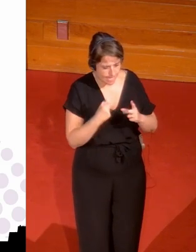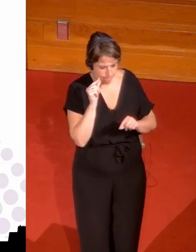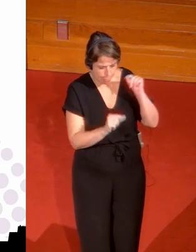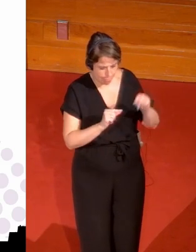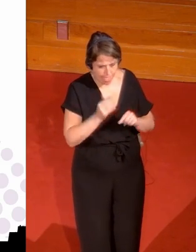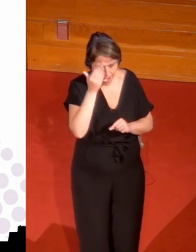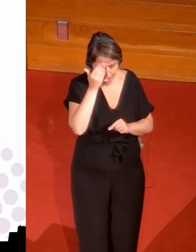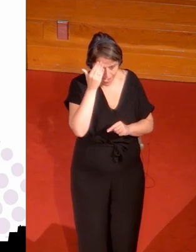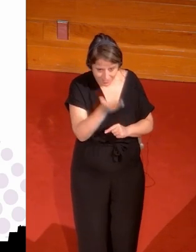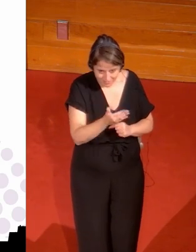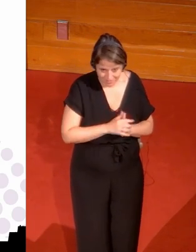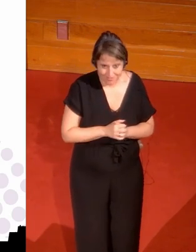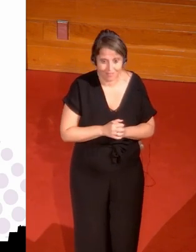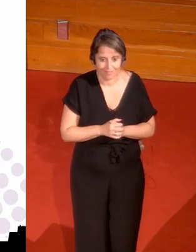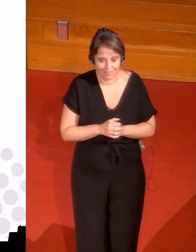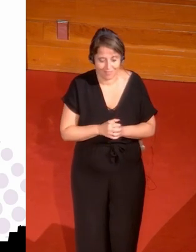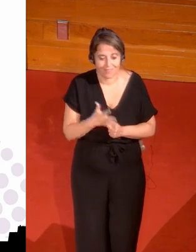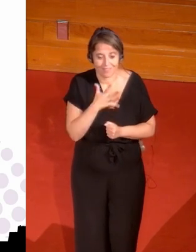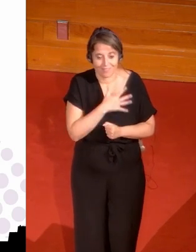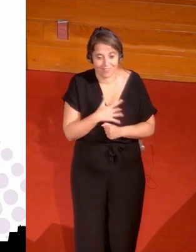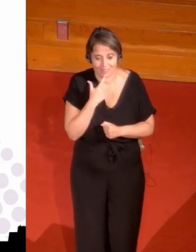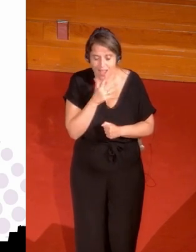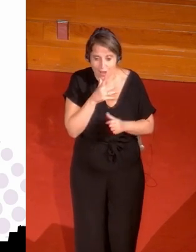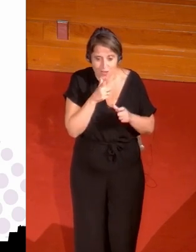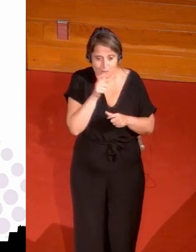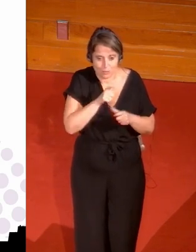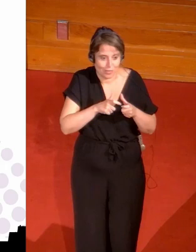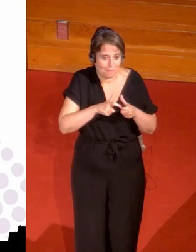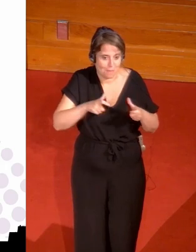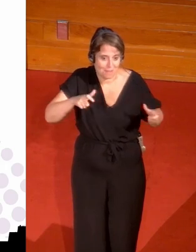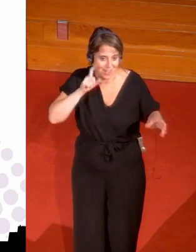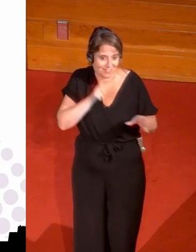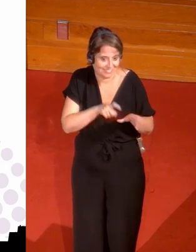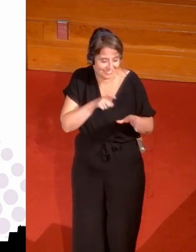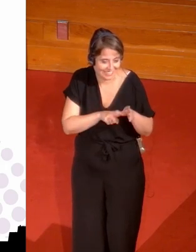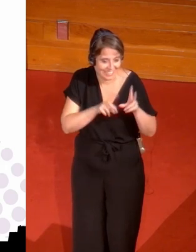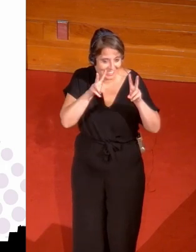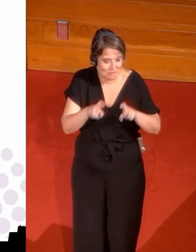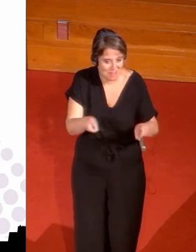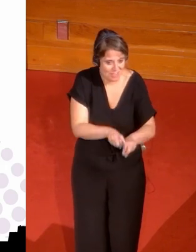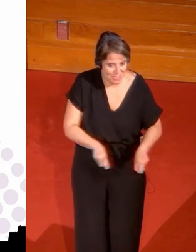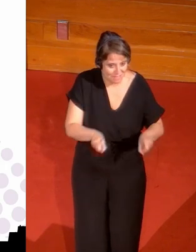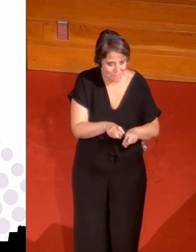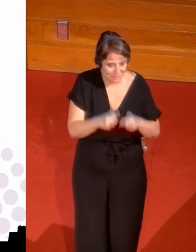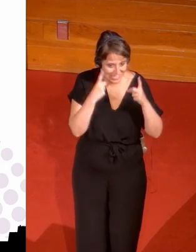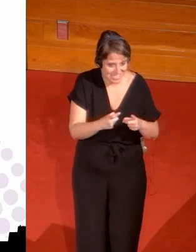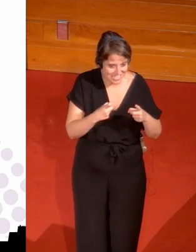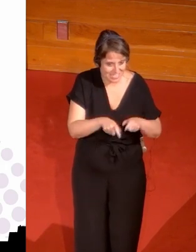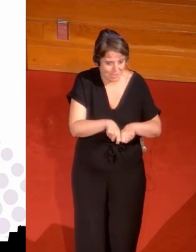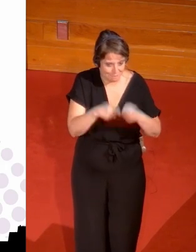qué es decir la fiesta los cada vez hay más gente que se apunta a la fiesta de de intentar